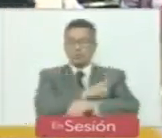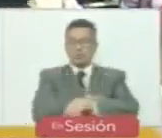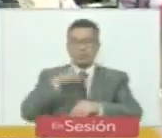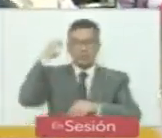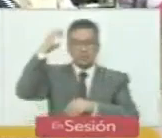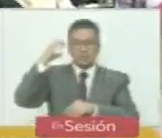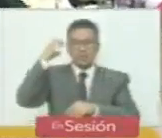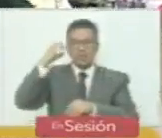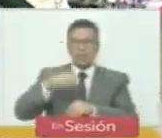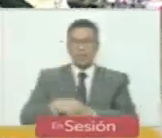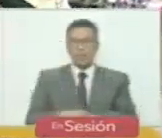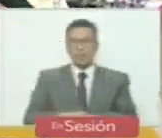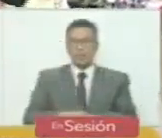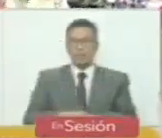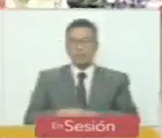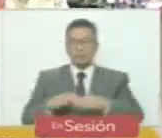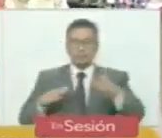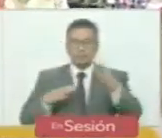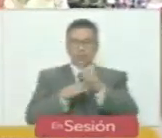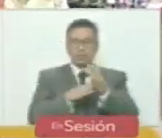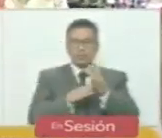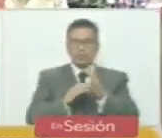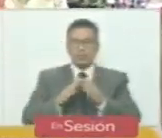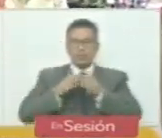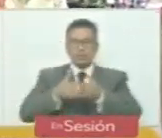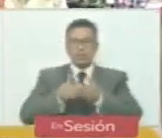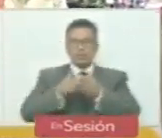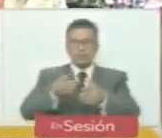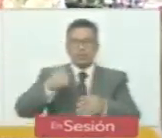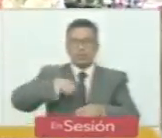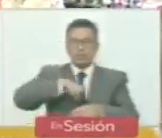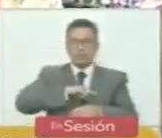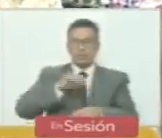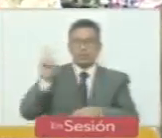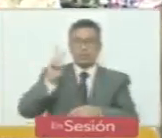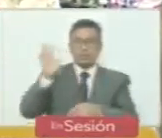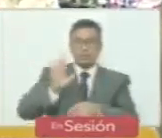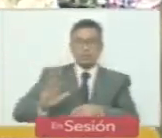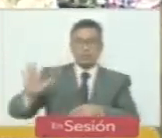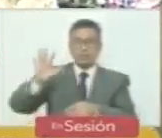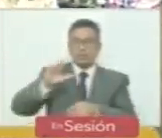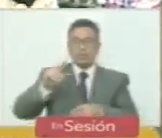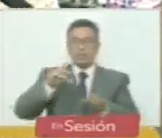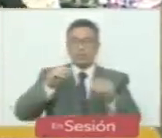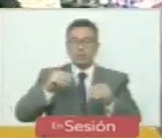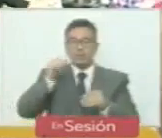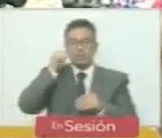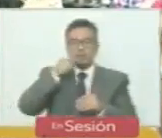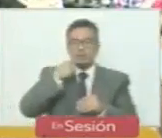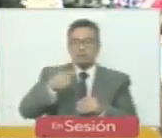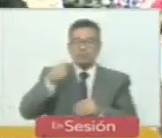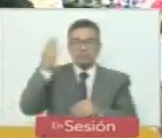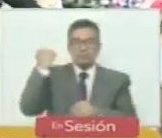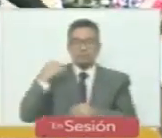europeas bloqueaban navalmente a Venezuela, general Rodríguez Cabello, lo conversábamos ayer,